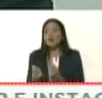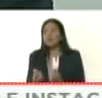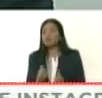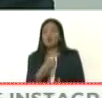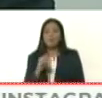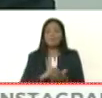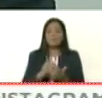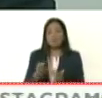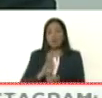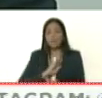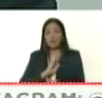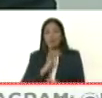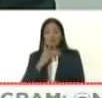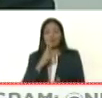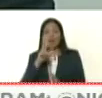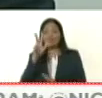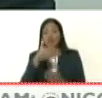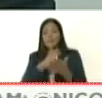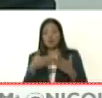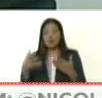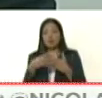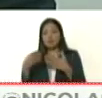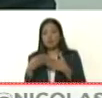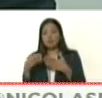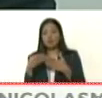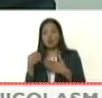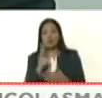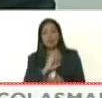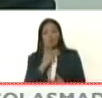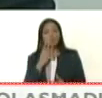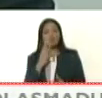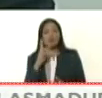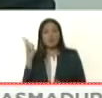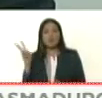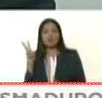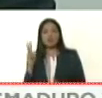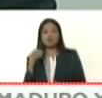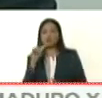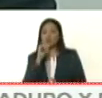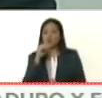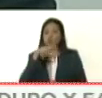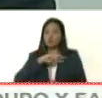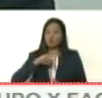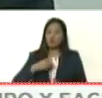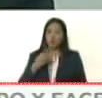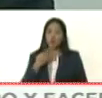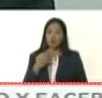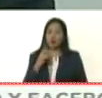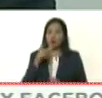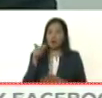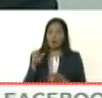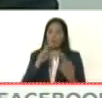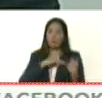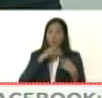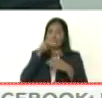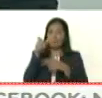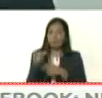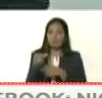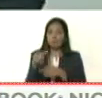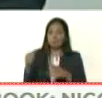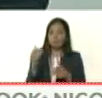toca? Hasta los 3 millones de dólares del concierto Venezuela Aid, la información que tenemos es que personalmente Juan Guaidó se lo